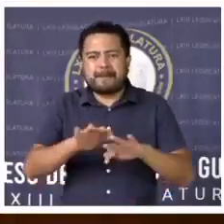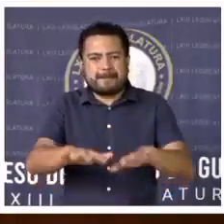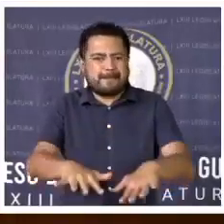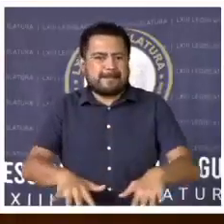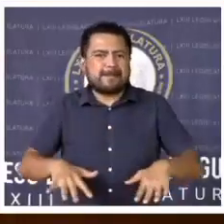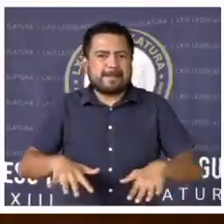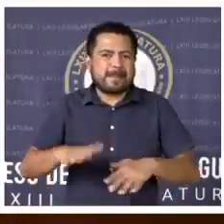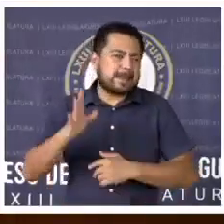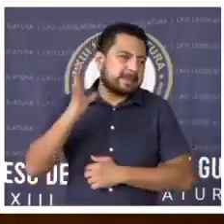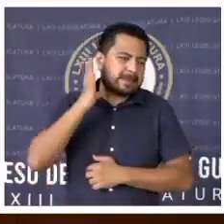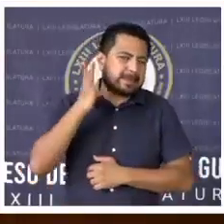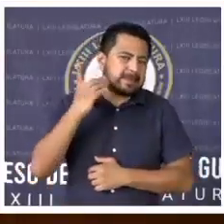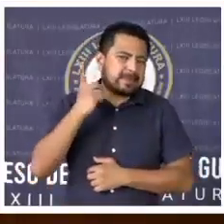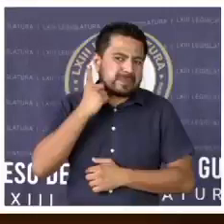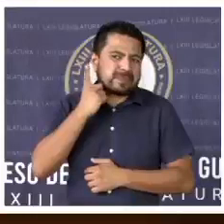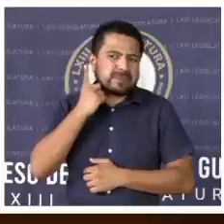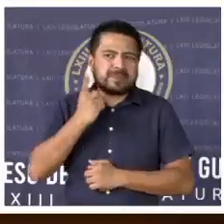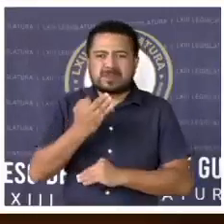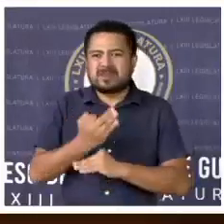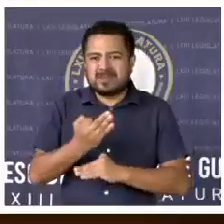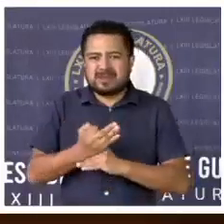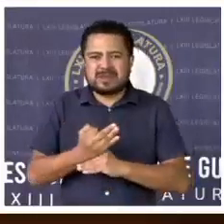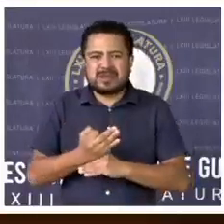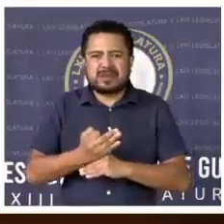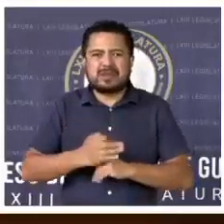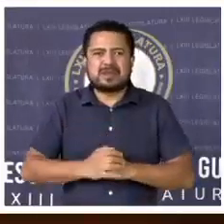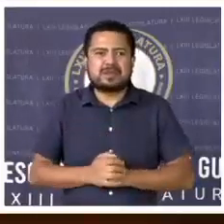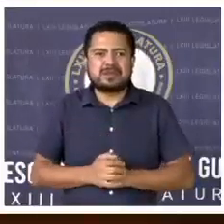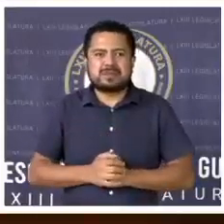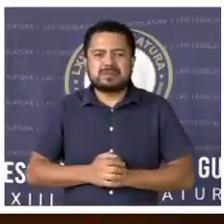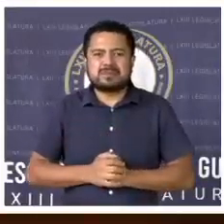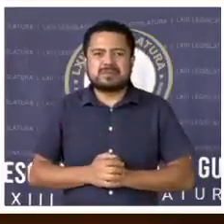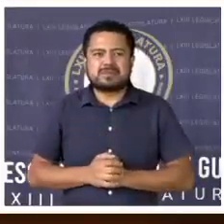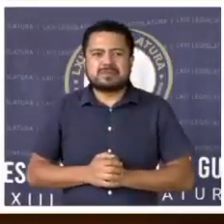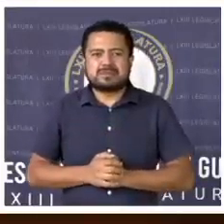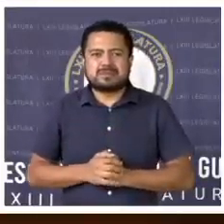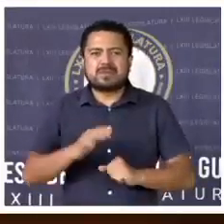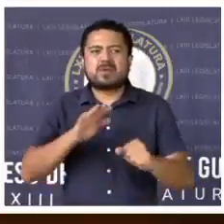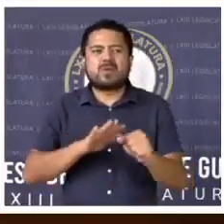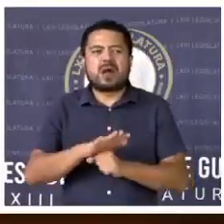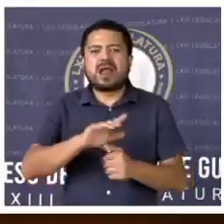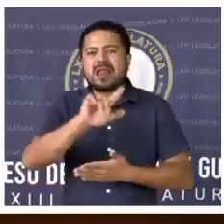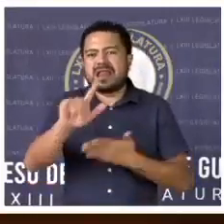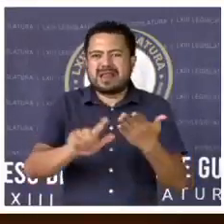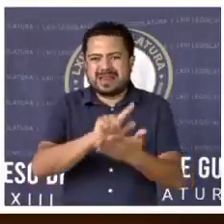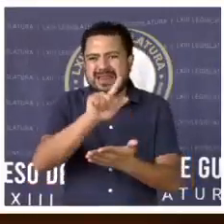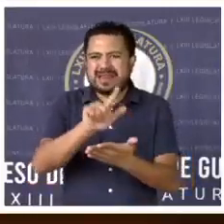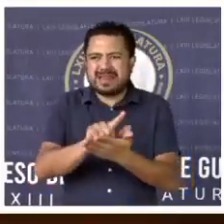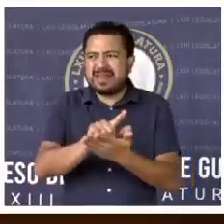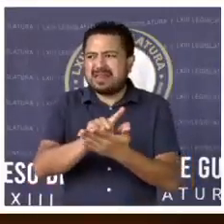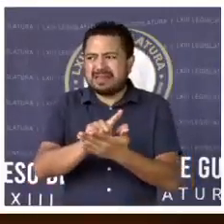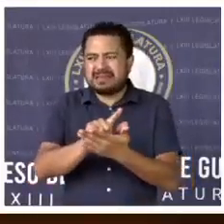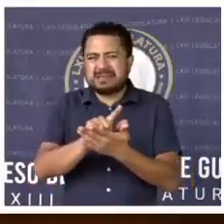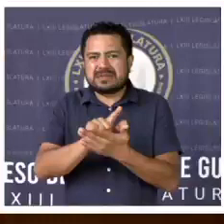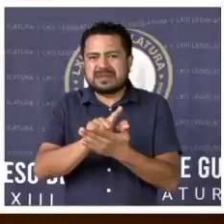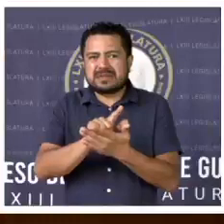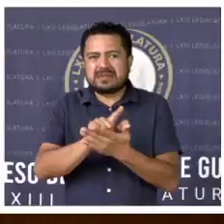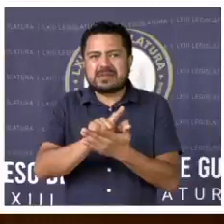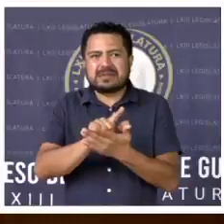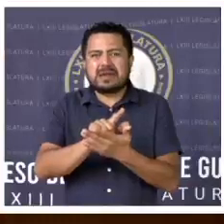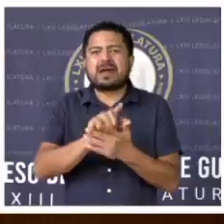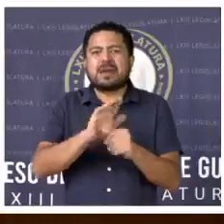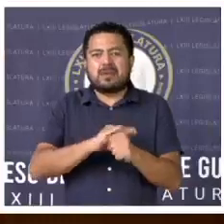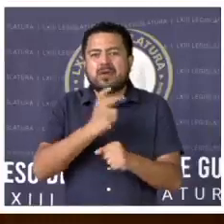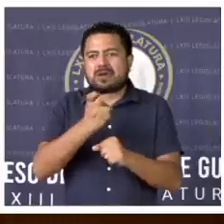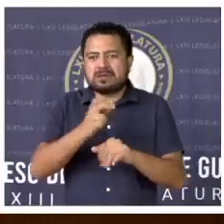honorable a este honorable congreso del estado de Guerrero La iniciativa con proyecto de decreto por el que